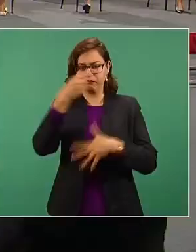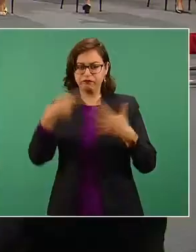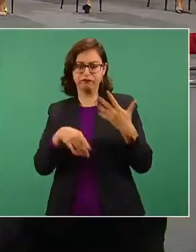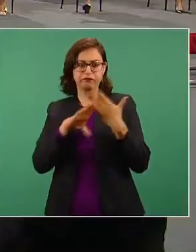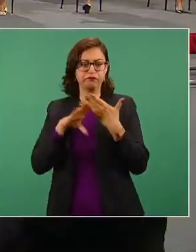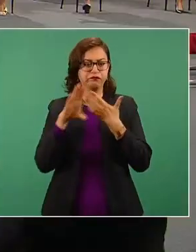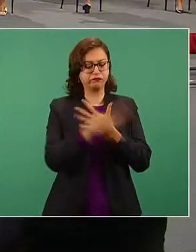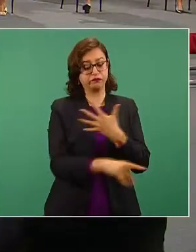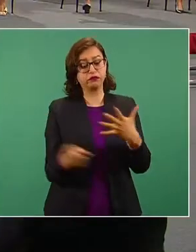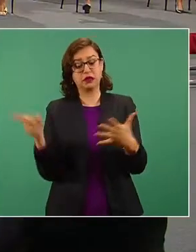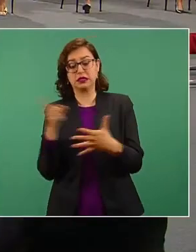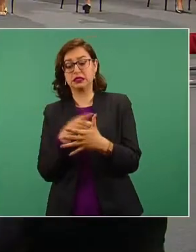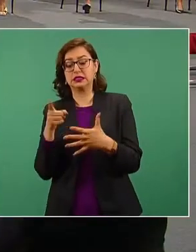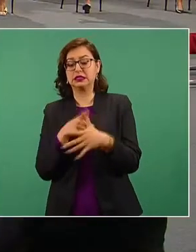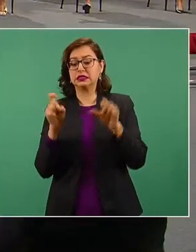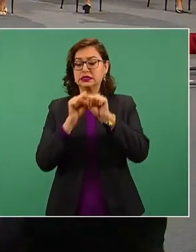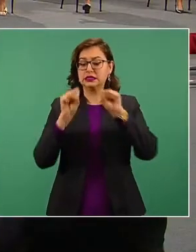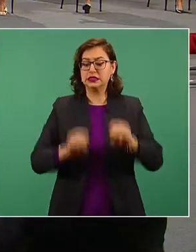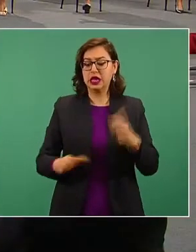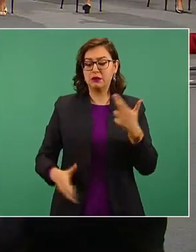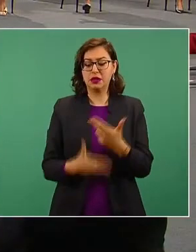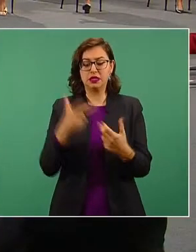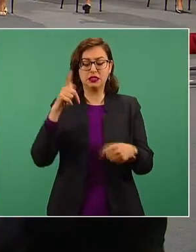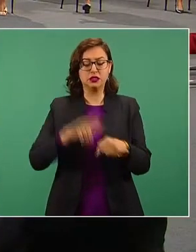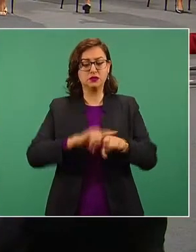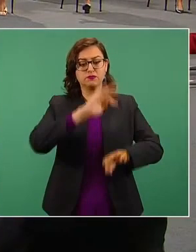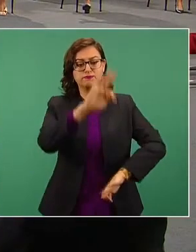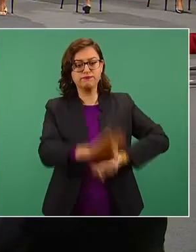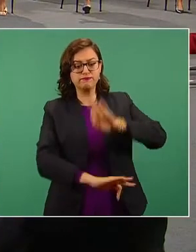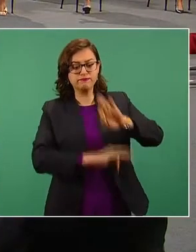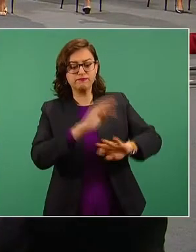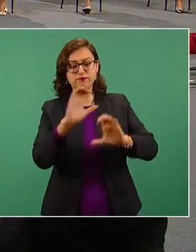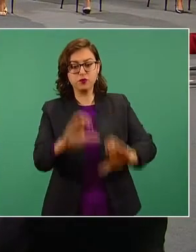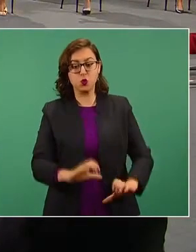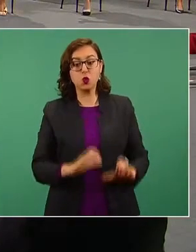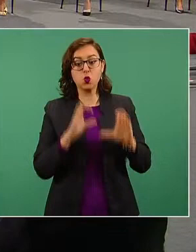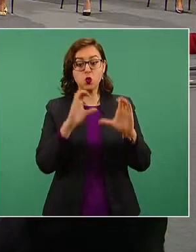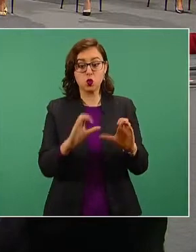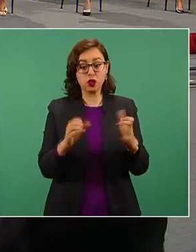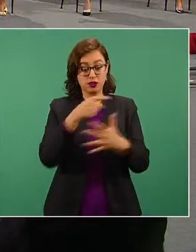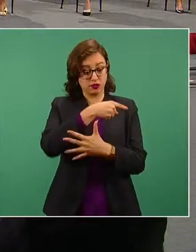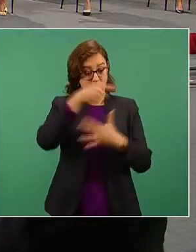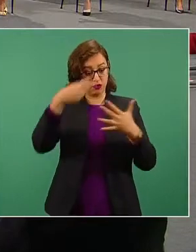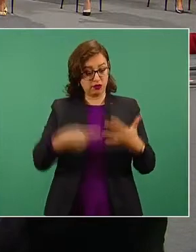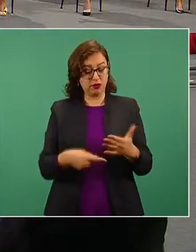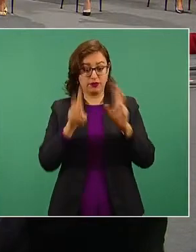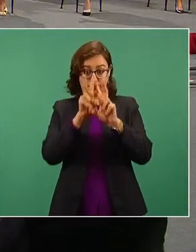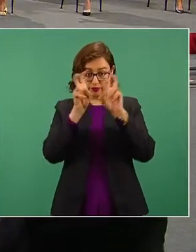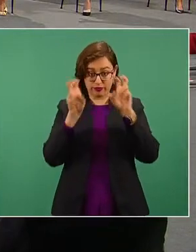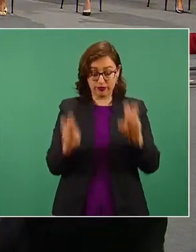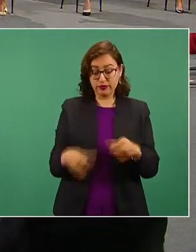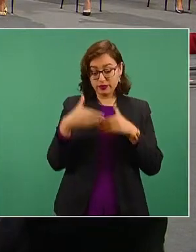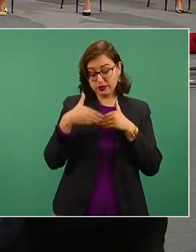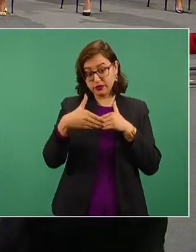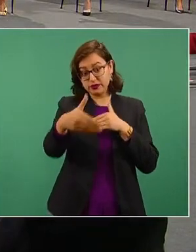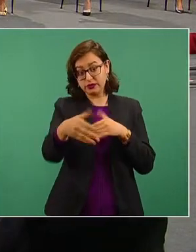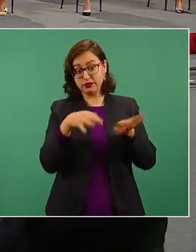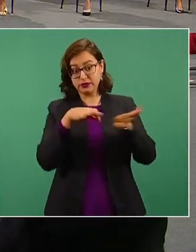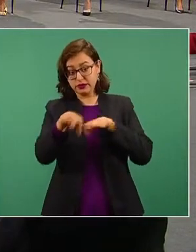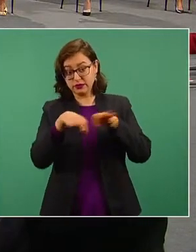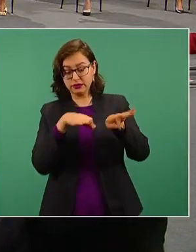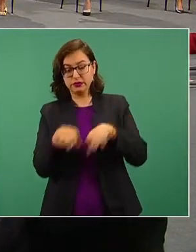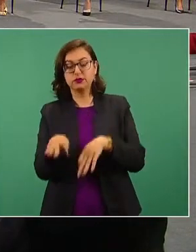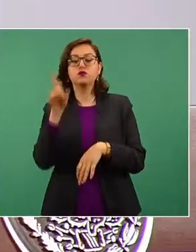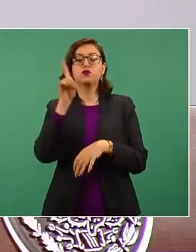sistema nacional de cuidados. Y para implementar esta hoja de ruta, el IMUJERES trabaja y se